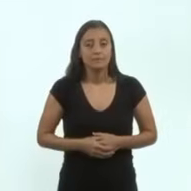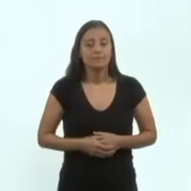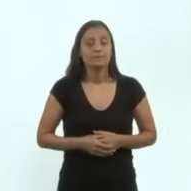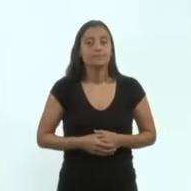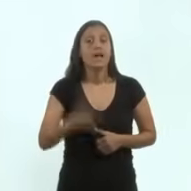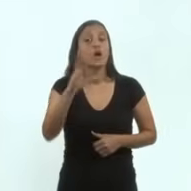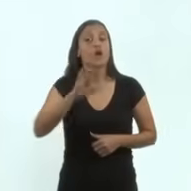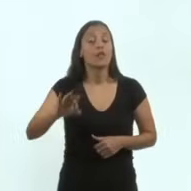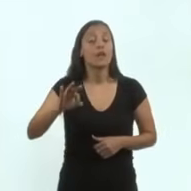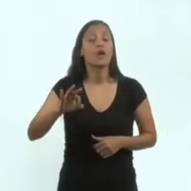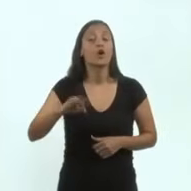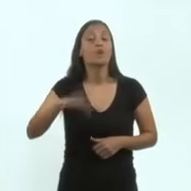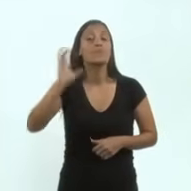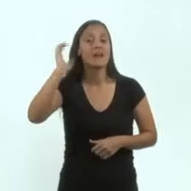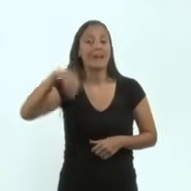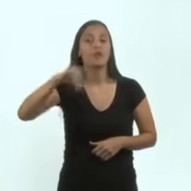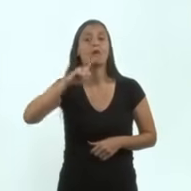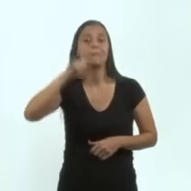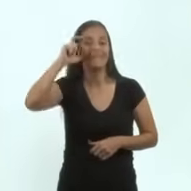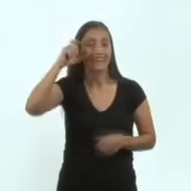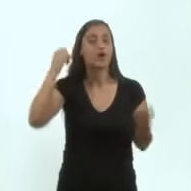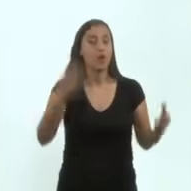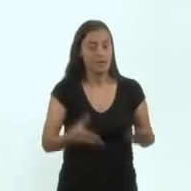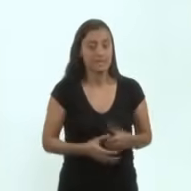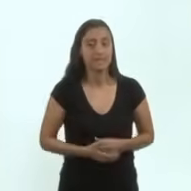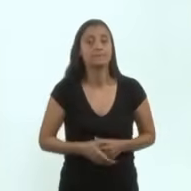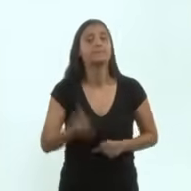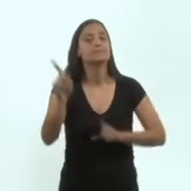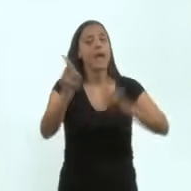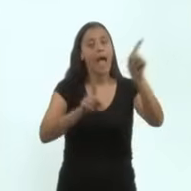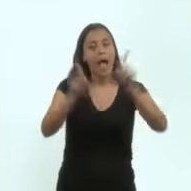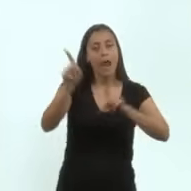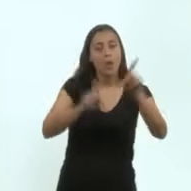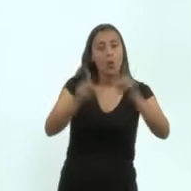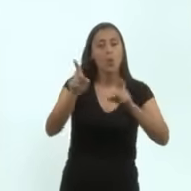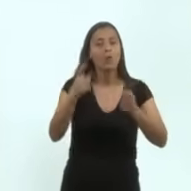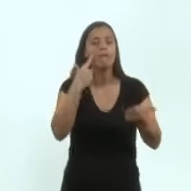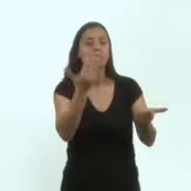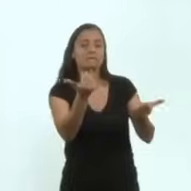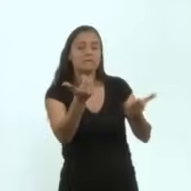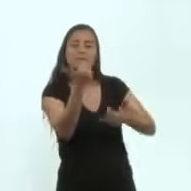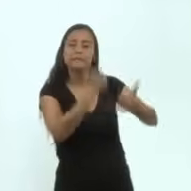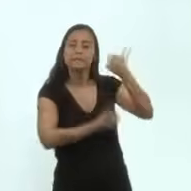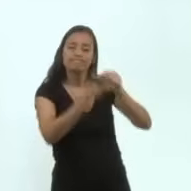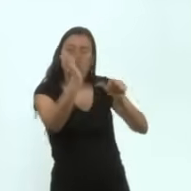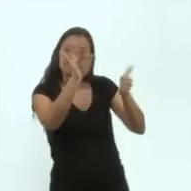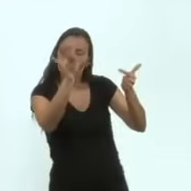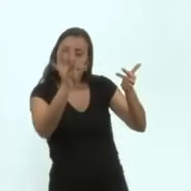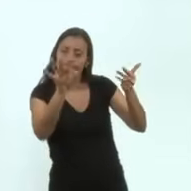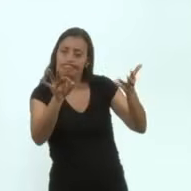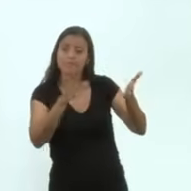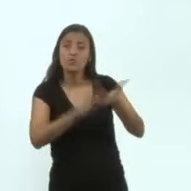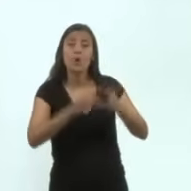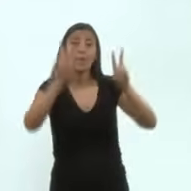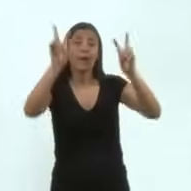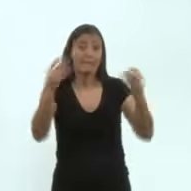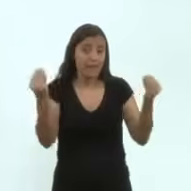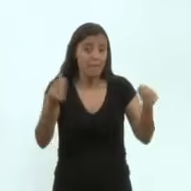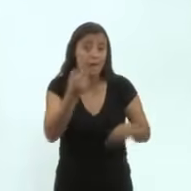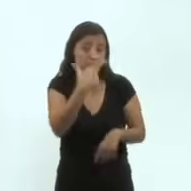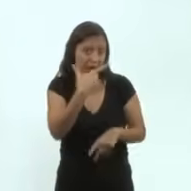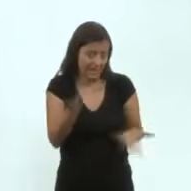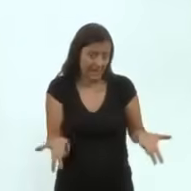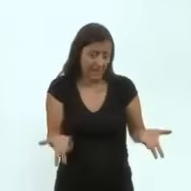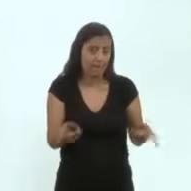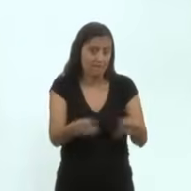Rodrigo Jorge de radio mitre Muy bien gracias Me alegro mucho algunos aspectos si puede puntualizar respecto de la temática macri digo